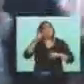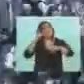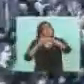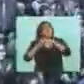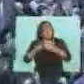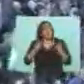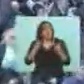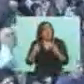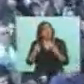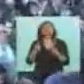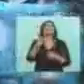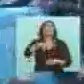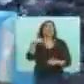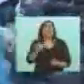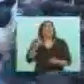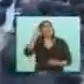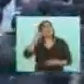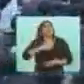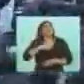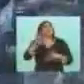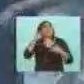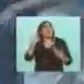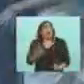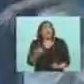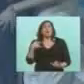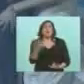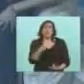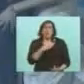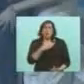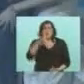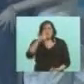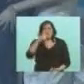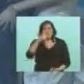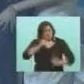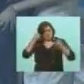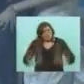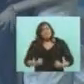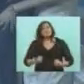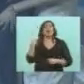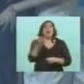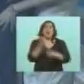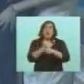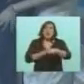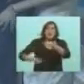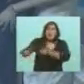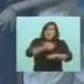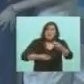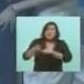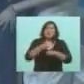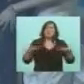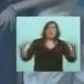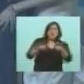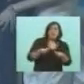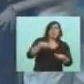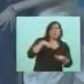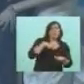fuerza y con mucha esperanza que con voluntad convicción, esfuerzo compartido y colaboración de lo público y